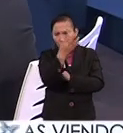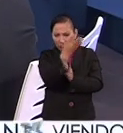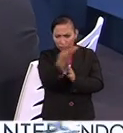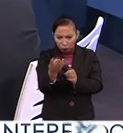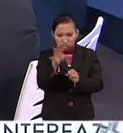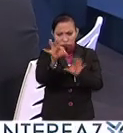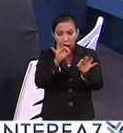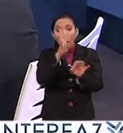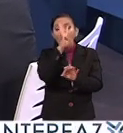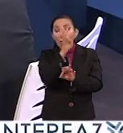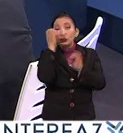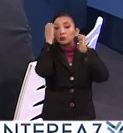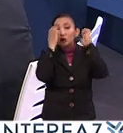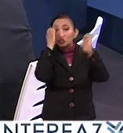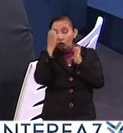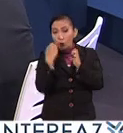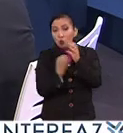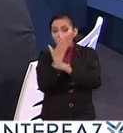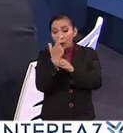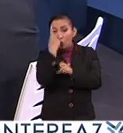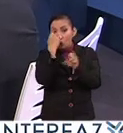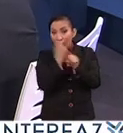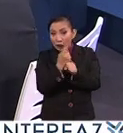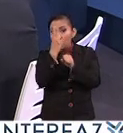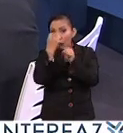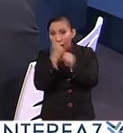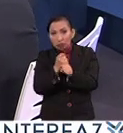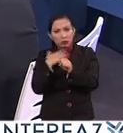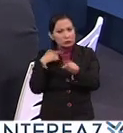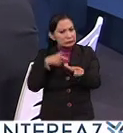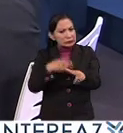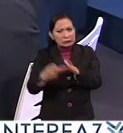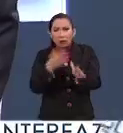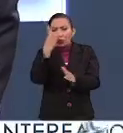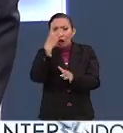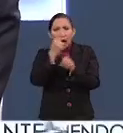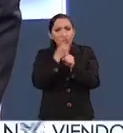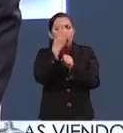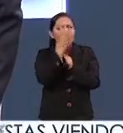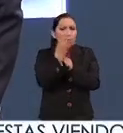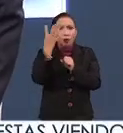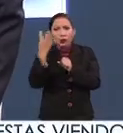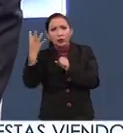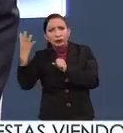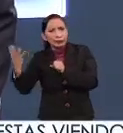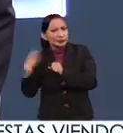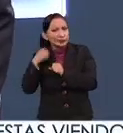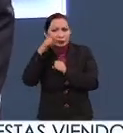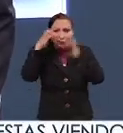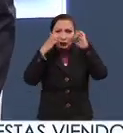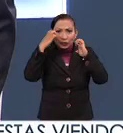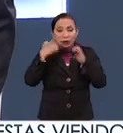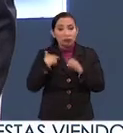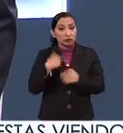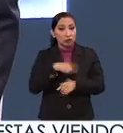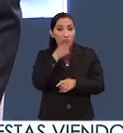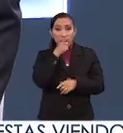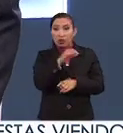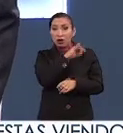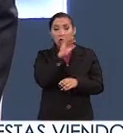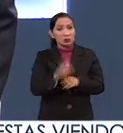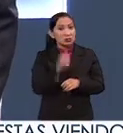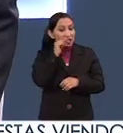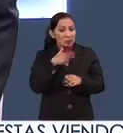4. Tenemos 4 exposiciones nuevas por año, y bueno, no hemos parado, cada año son 4, 4, 4 y 4, parece lo que digo, el show nunca